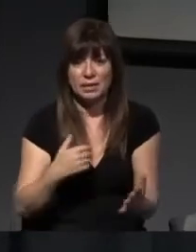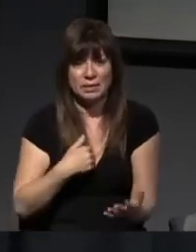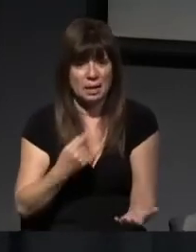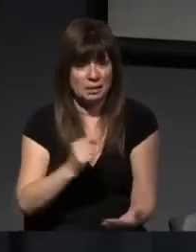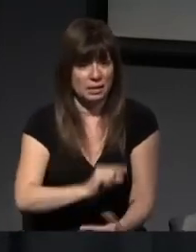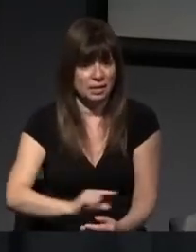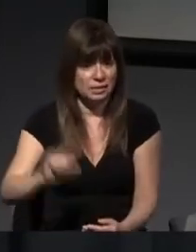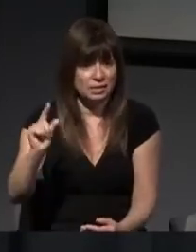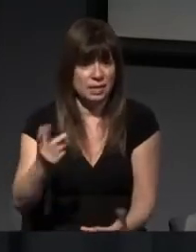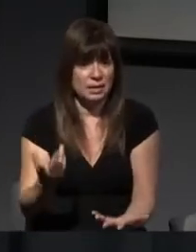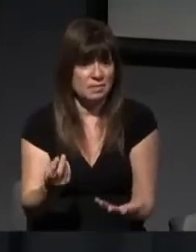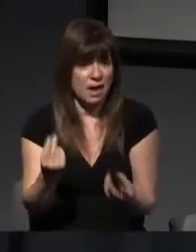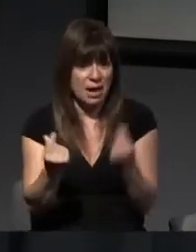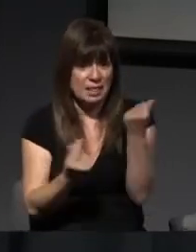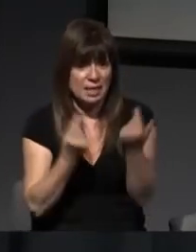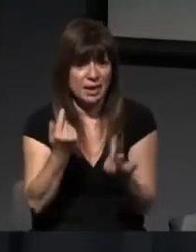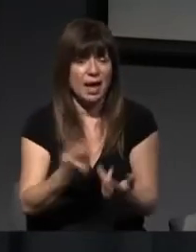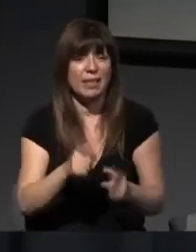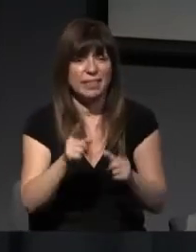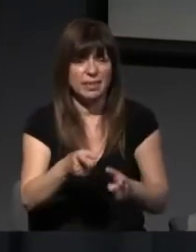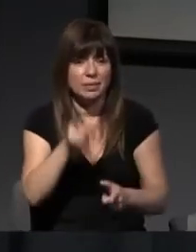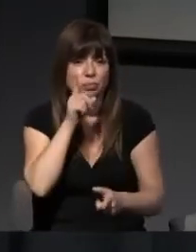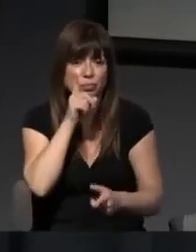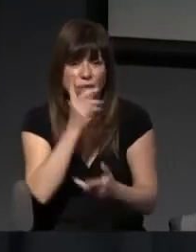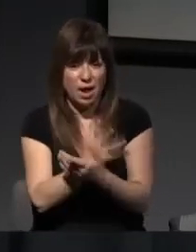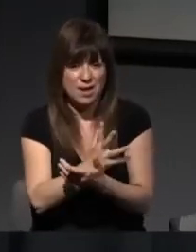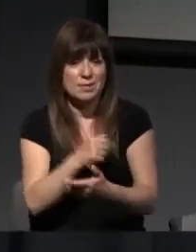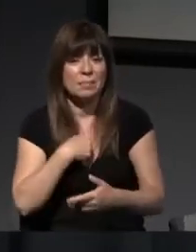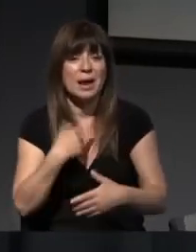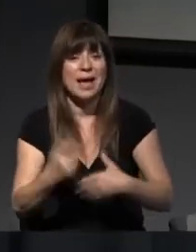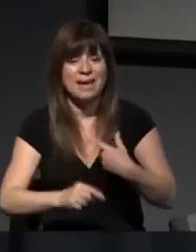iniciativas que deben tener para realmente evolucionar y ser